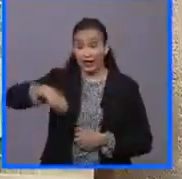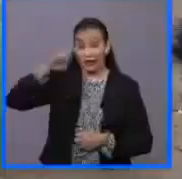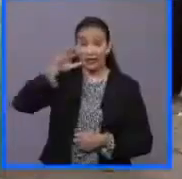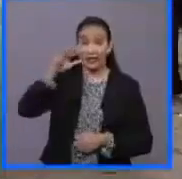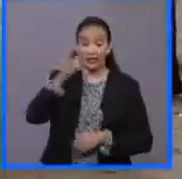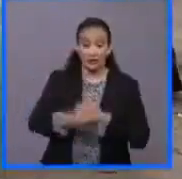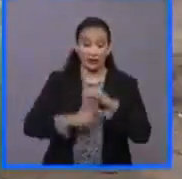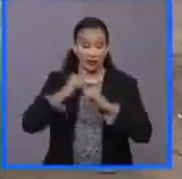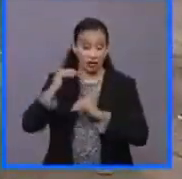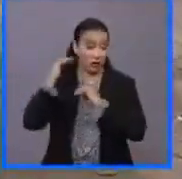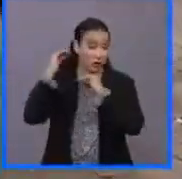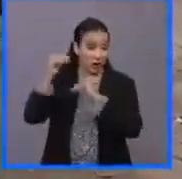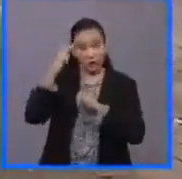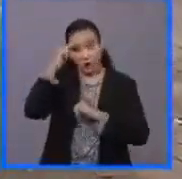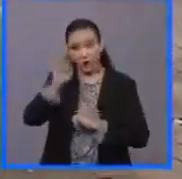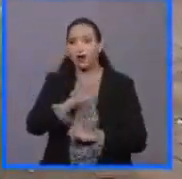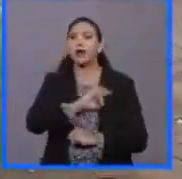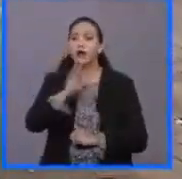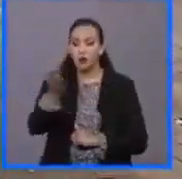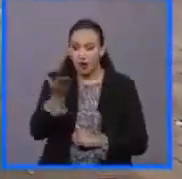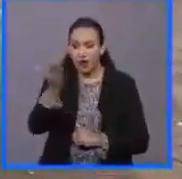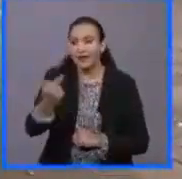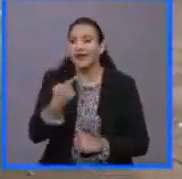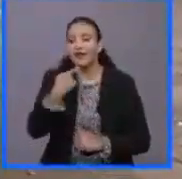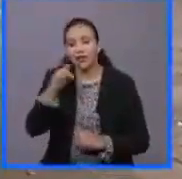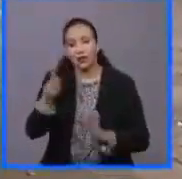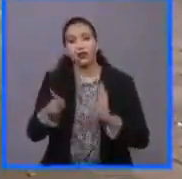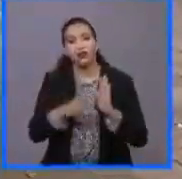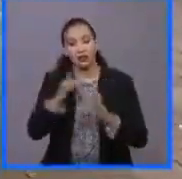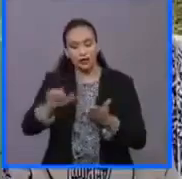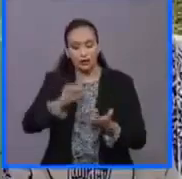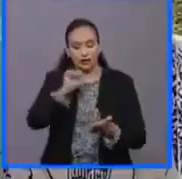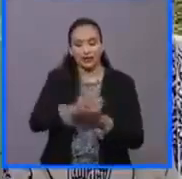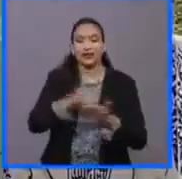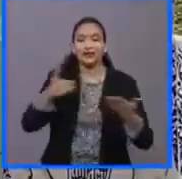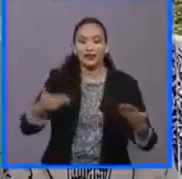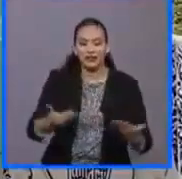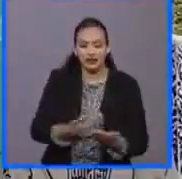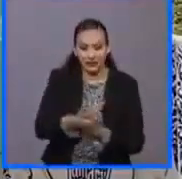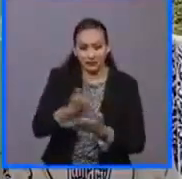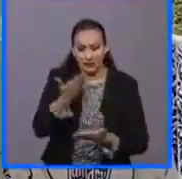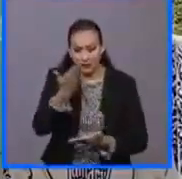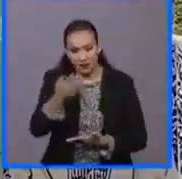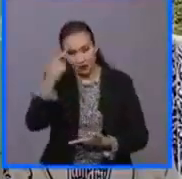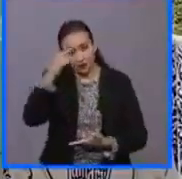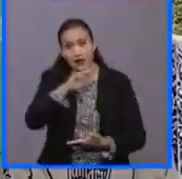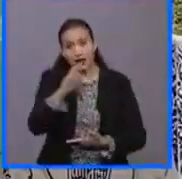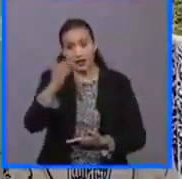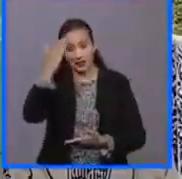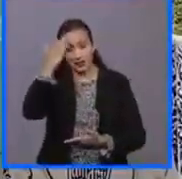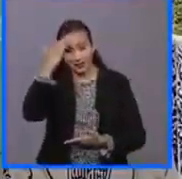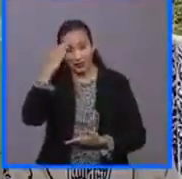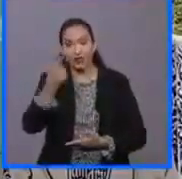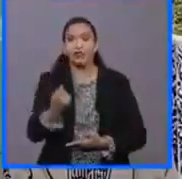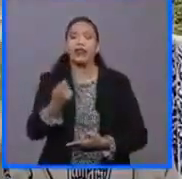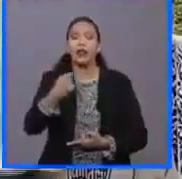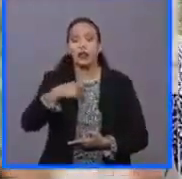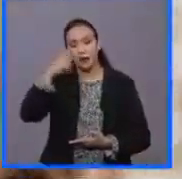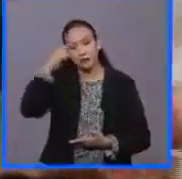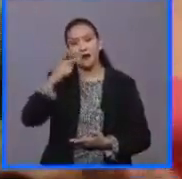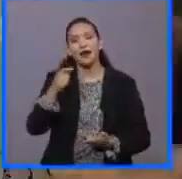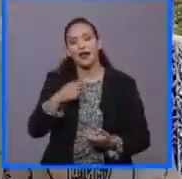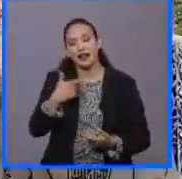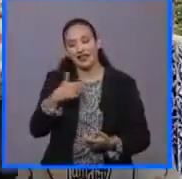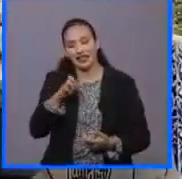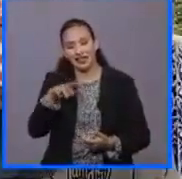años para solicitar el levantamiento de una nueva acta de nacimiento para el reconocimiento de la identidad de